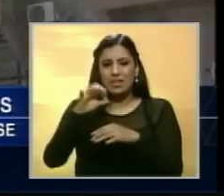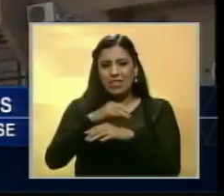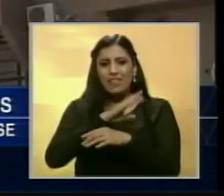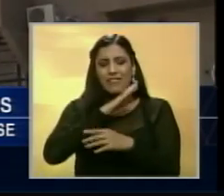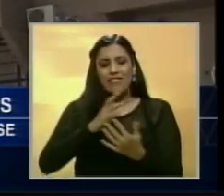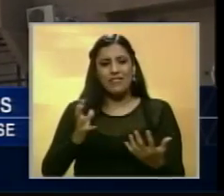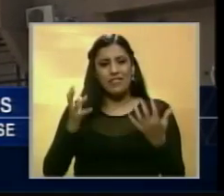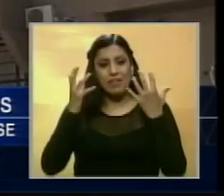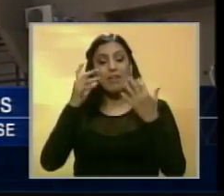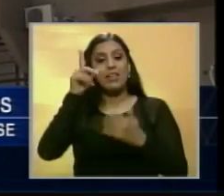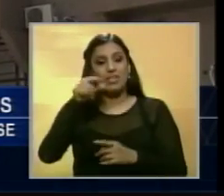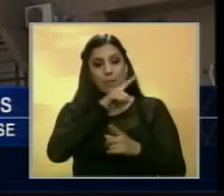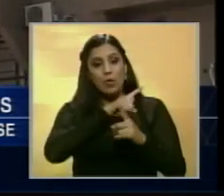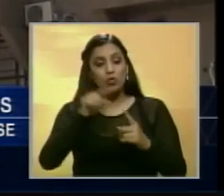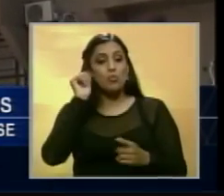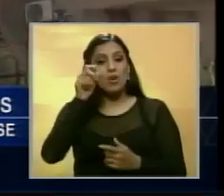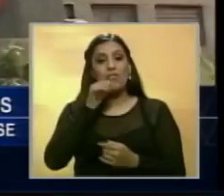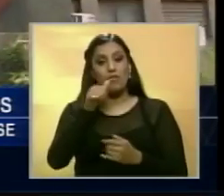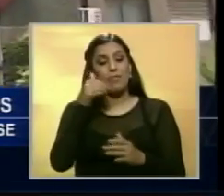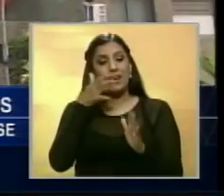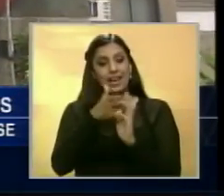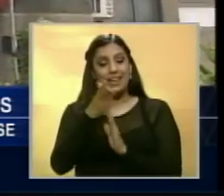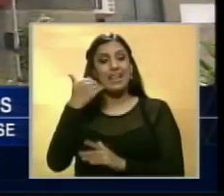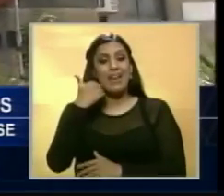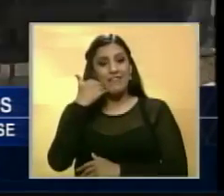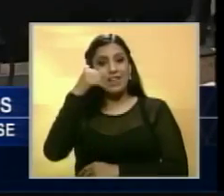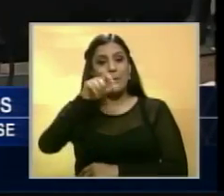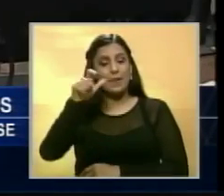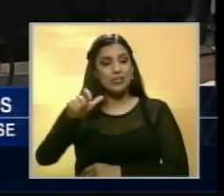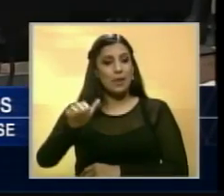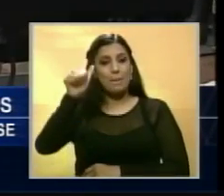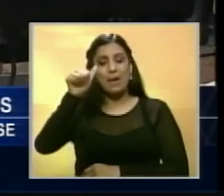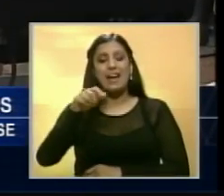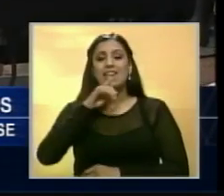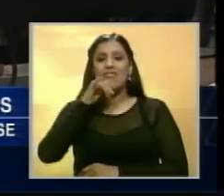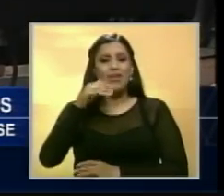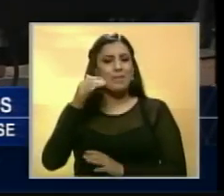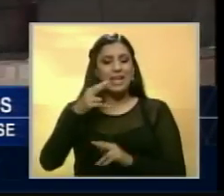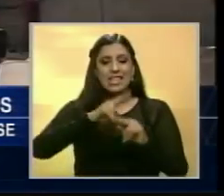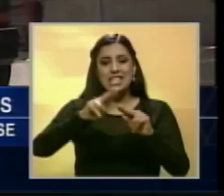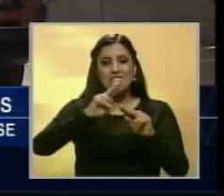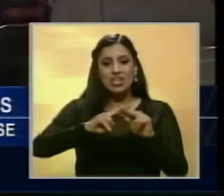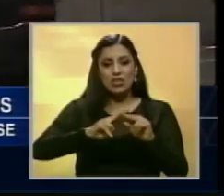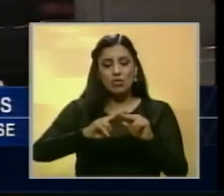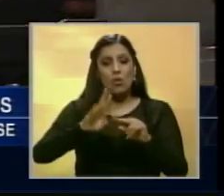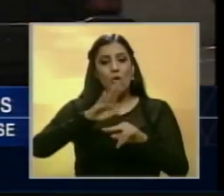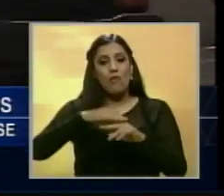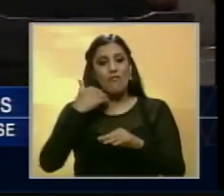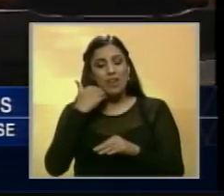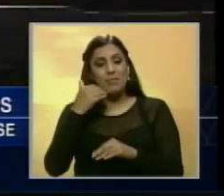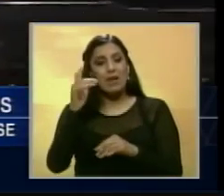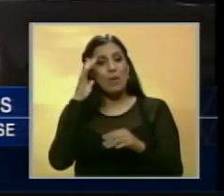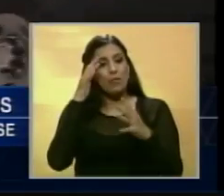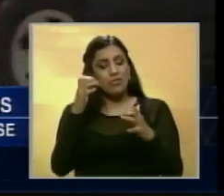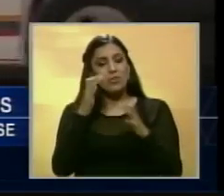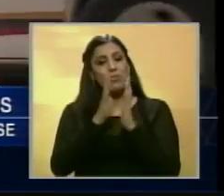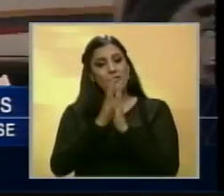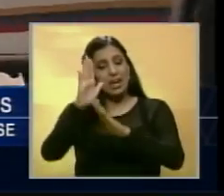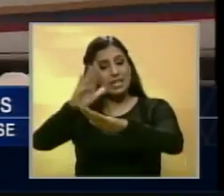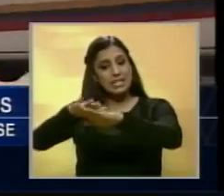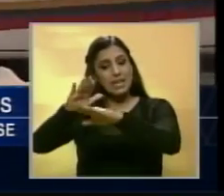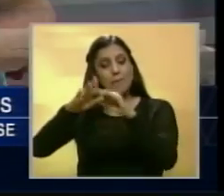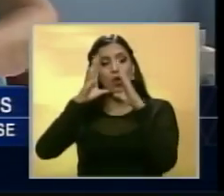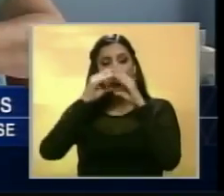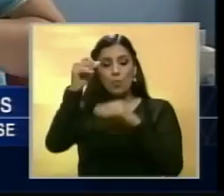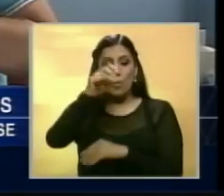febril. De igual forma, Gómez precisó que estos síntomas en su mayoría se han manifestado en niños, por lo que los especialistas le hacen un llamado a